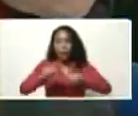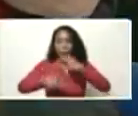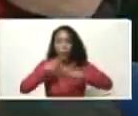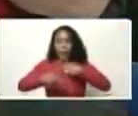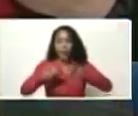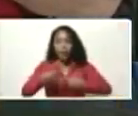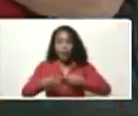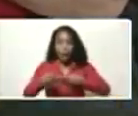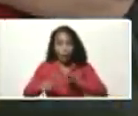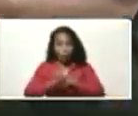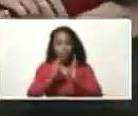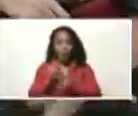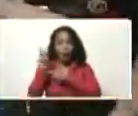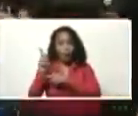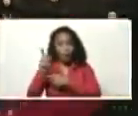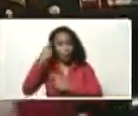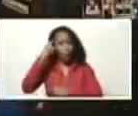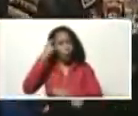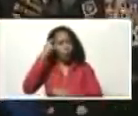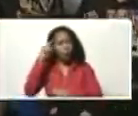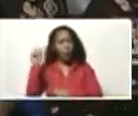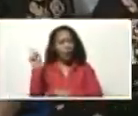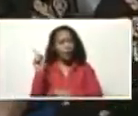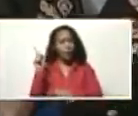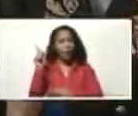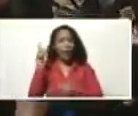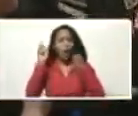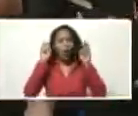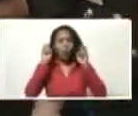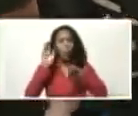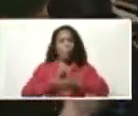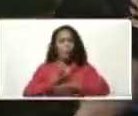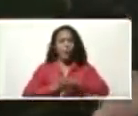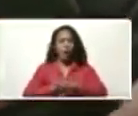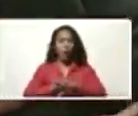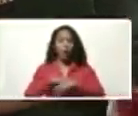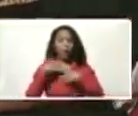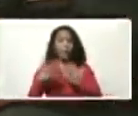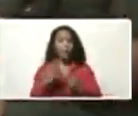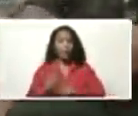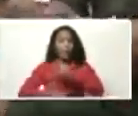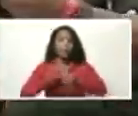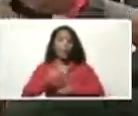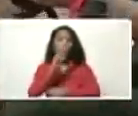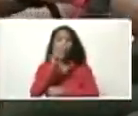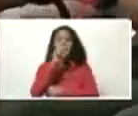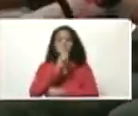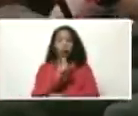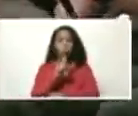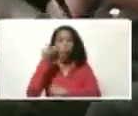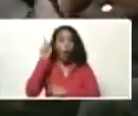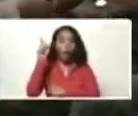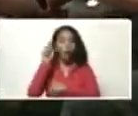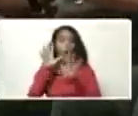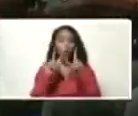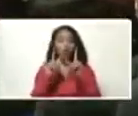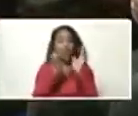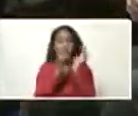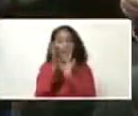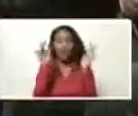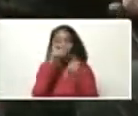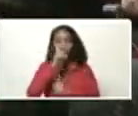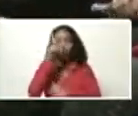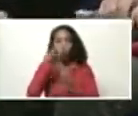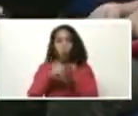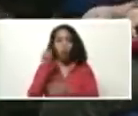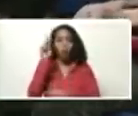recordaba además los hechos fatídicos y del fascismo que se dieron hace 20 años, aquel 11 de abril del año 2002, con